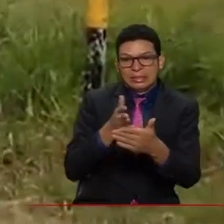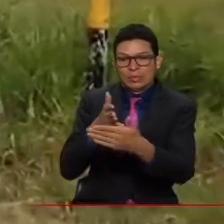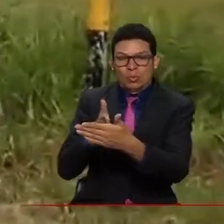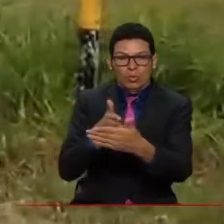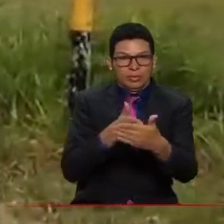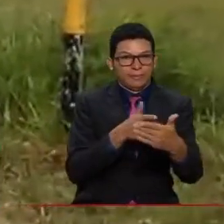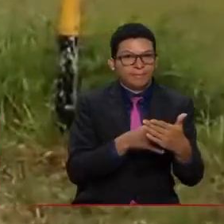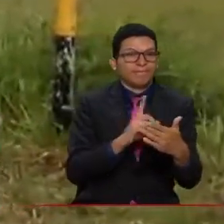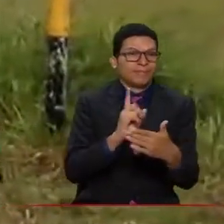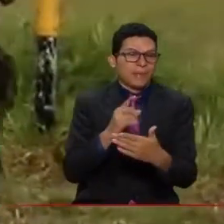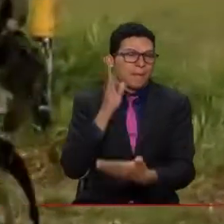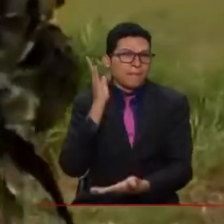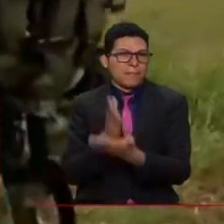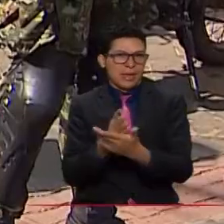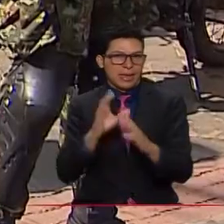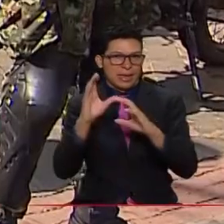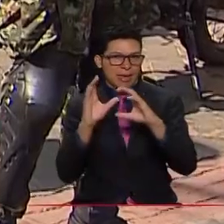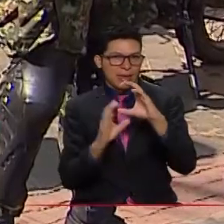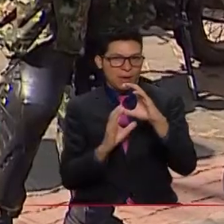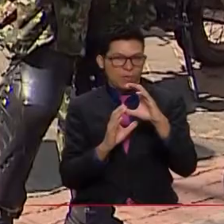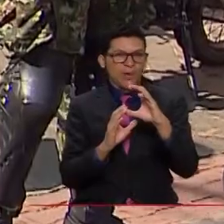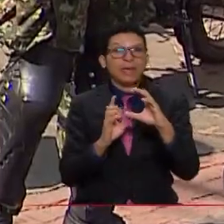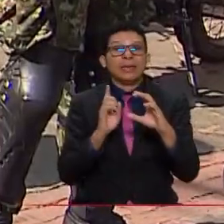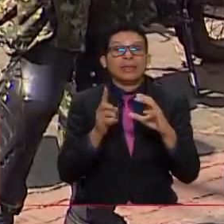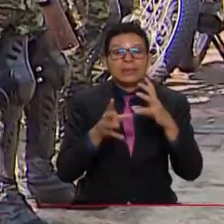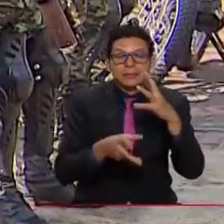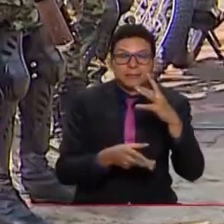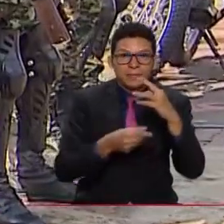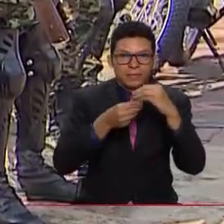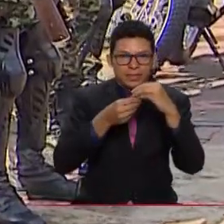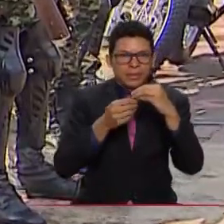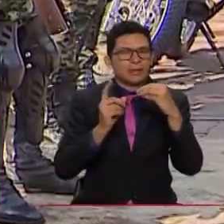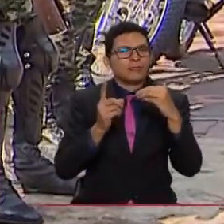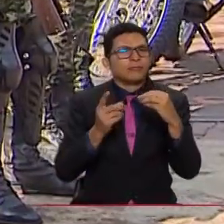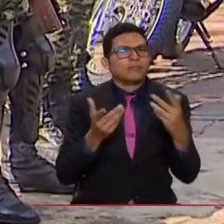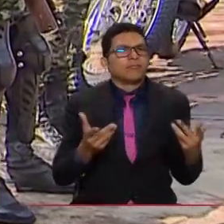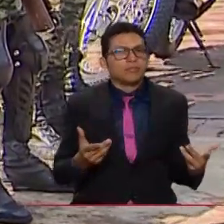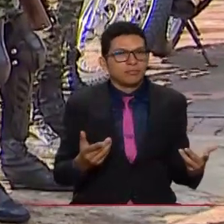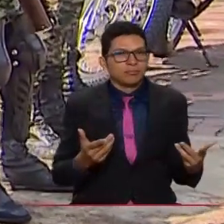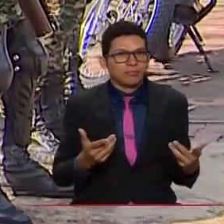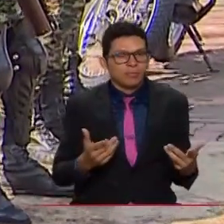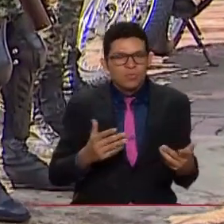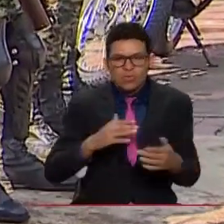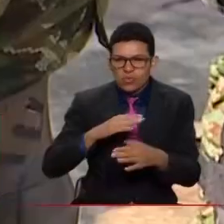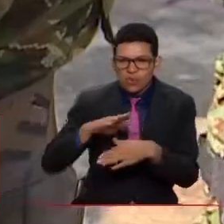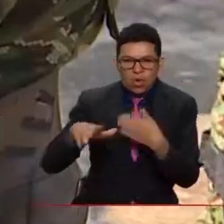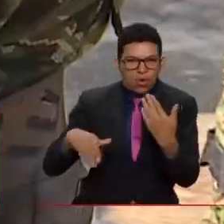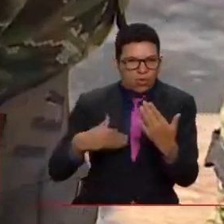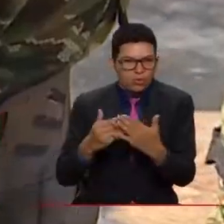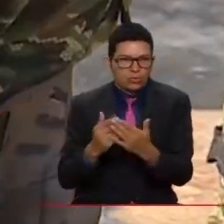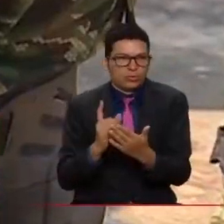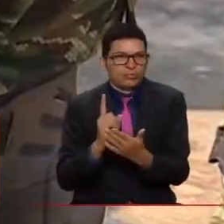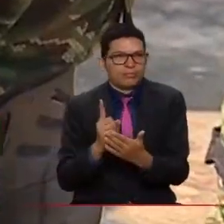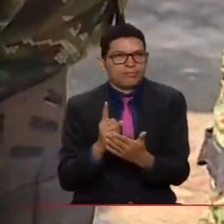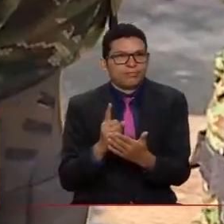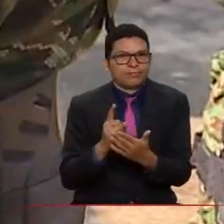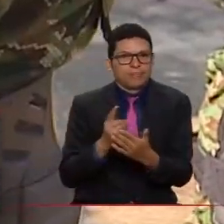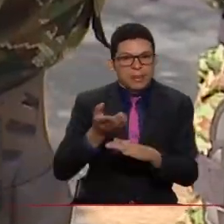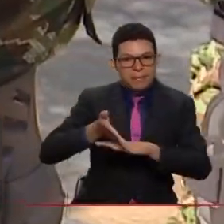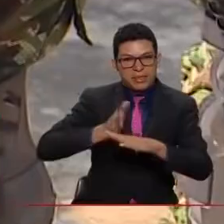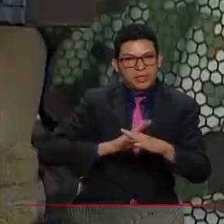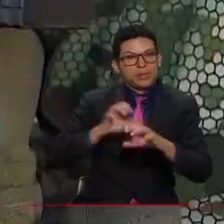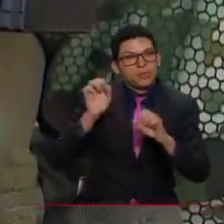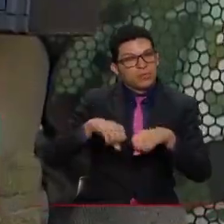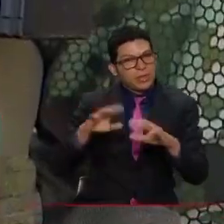vienen registrando en el Cauca, y que adicional a esto se tienen todos los medios